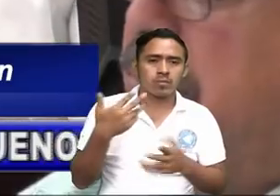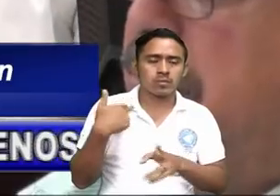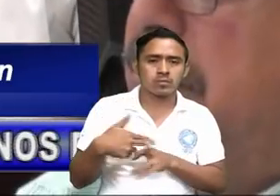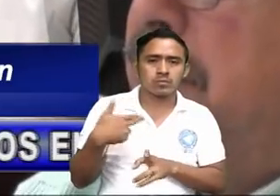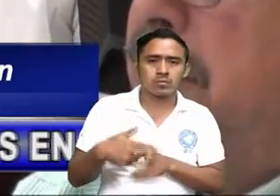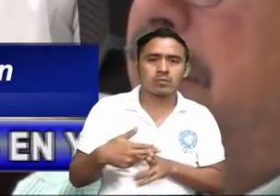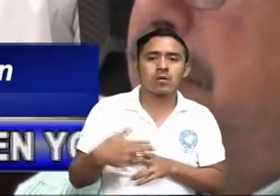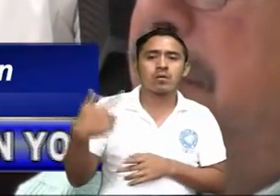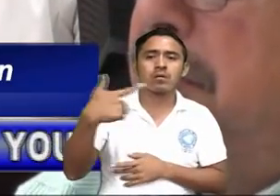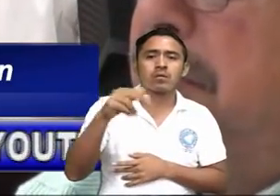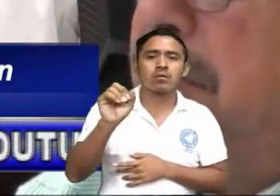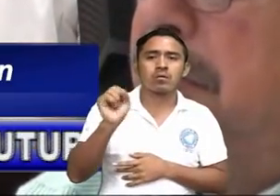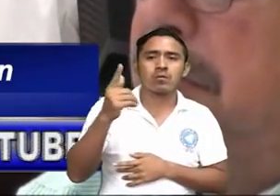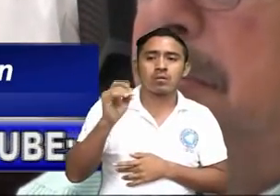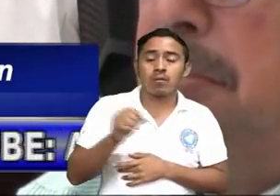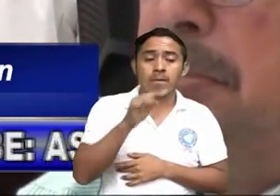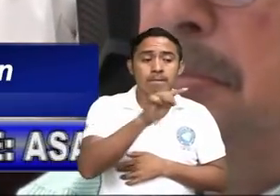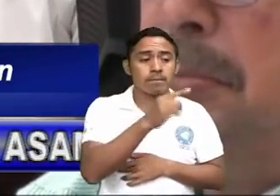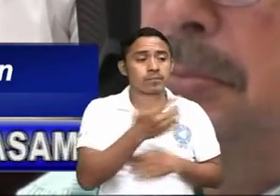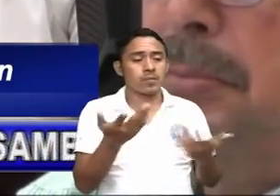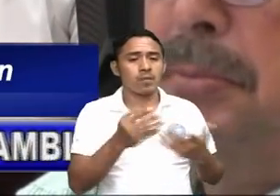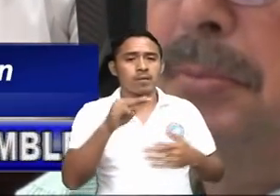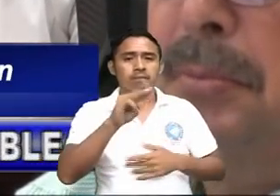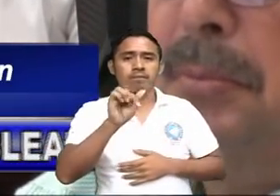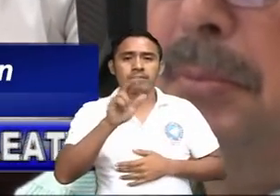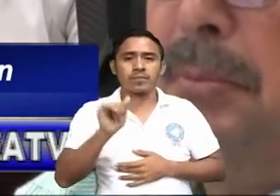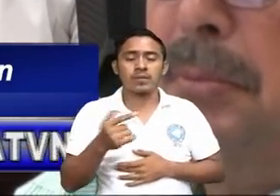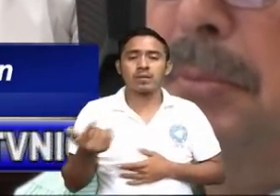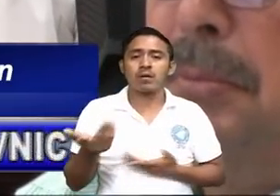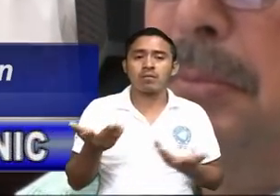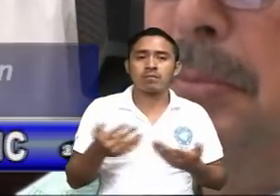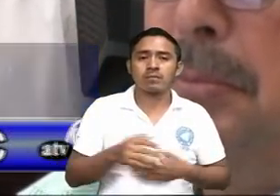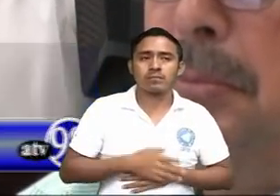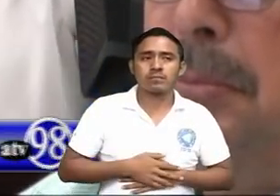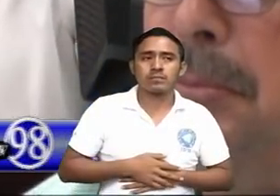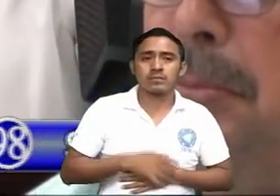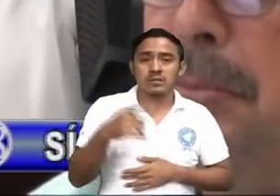de Gustavo Porras, María Fernanda debería usar pasta dental,